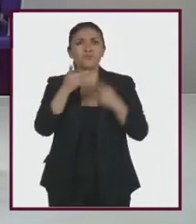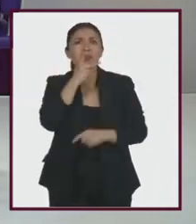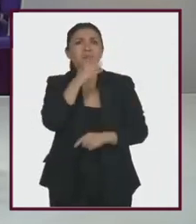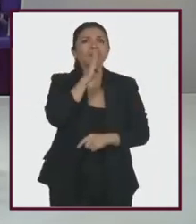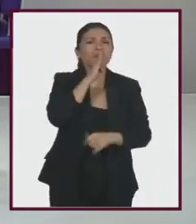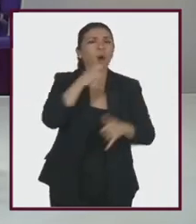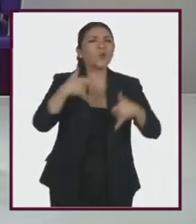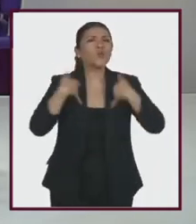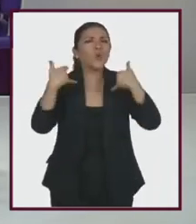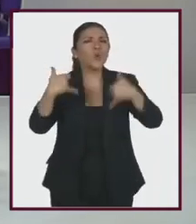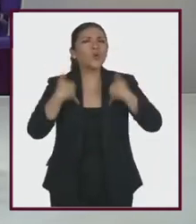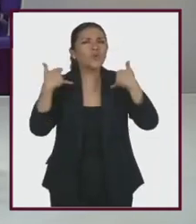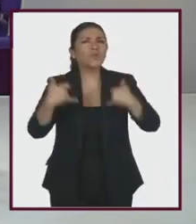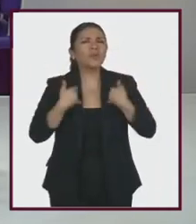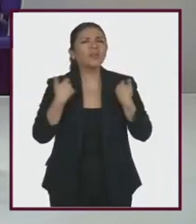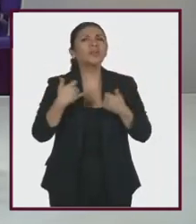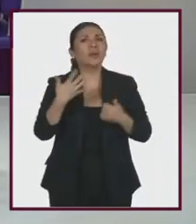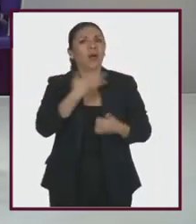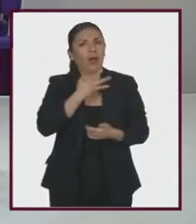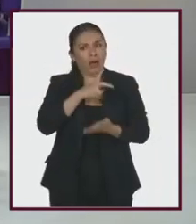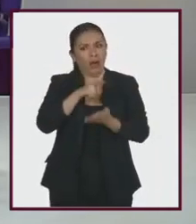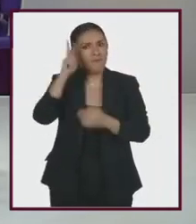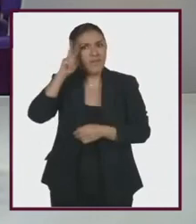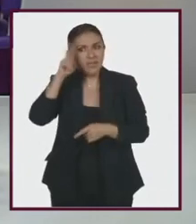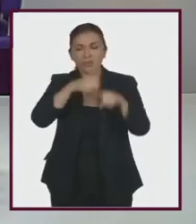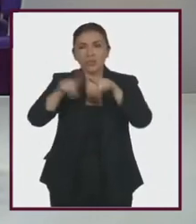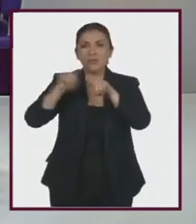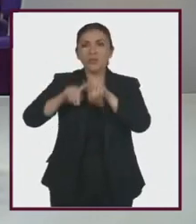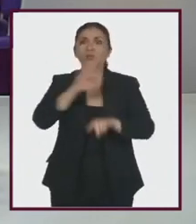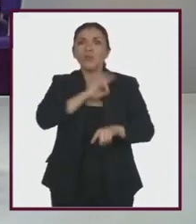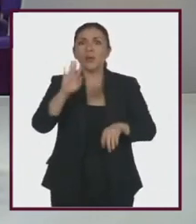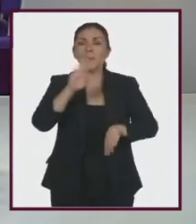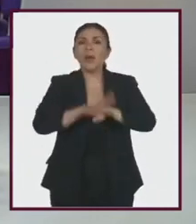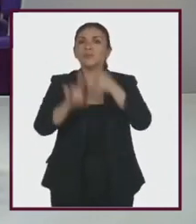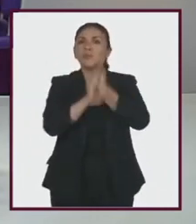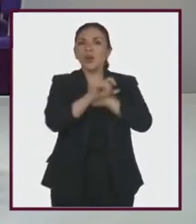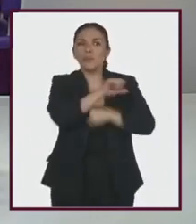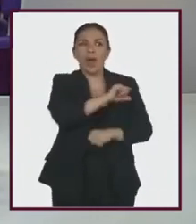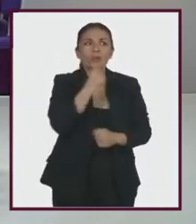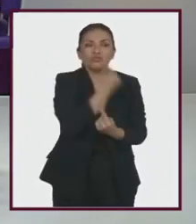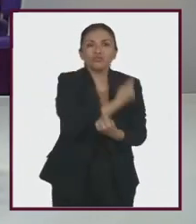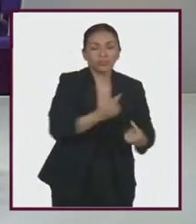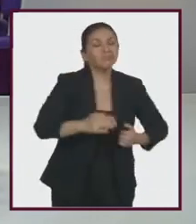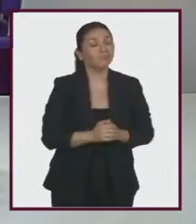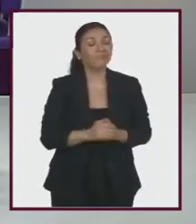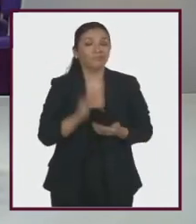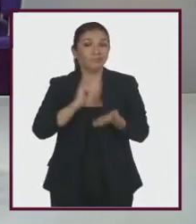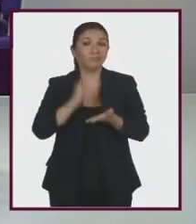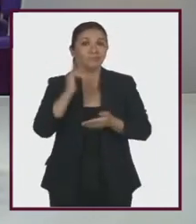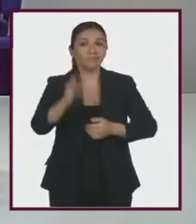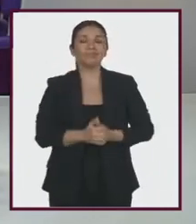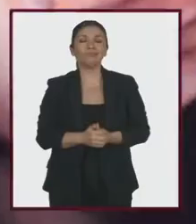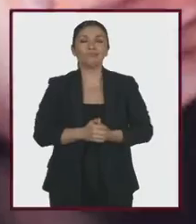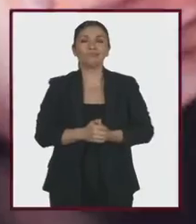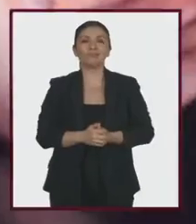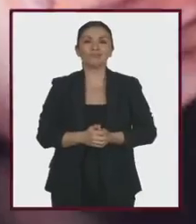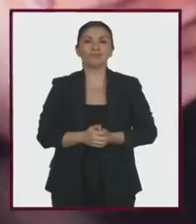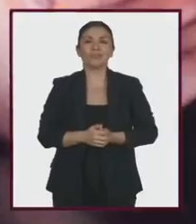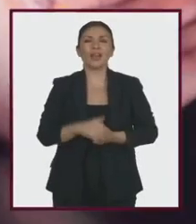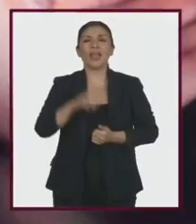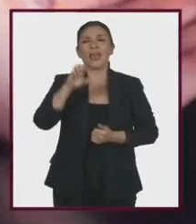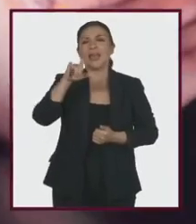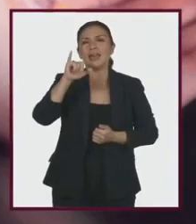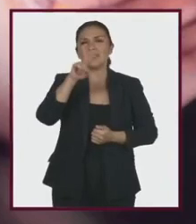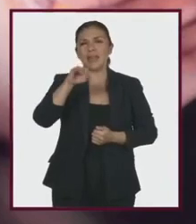que están ocasionando severos trastornos en niñas y niños. Gracias por tu comentario, Eli Pérez. Muchas gracias. Elvi Isabel Rodríguez,